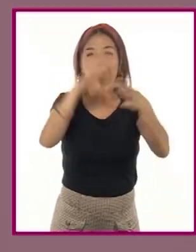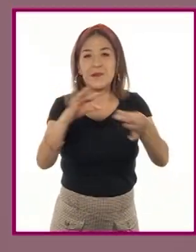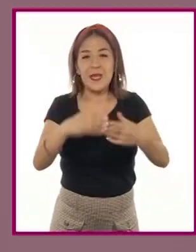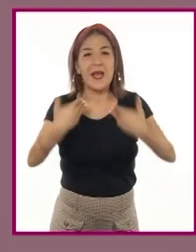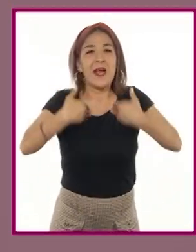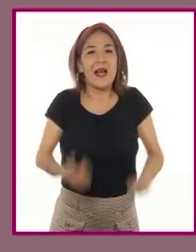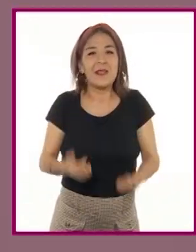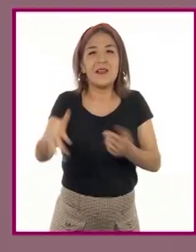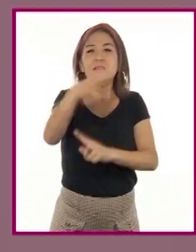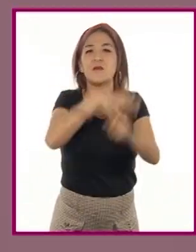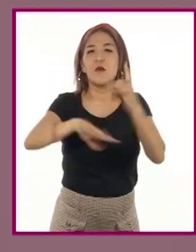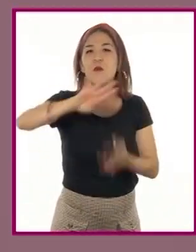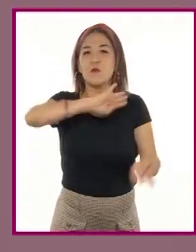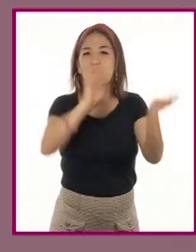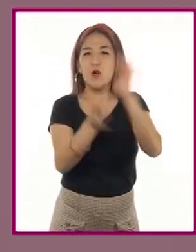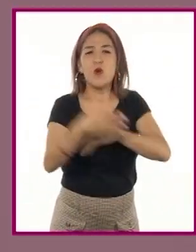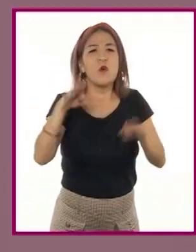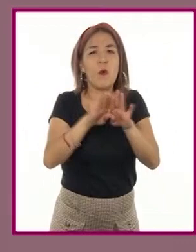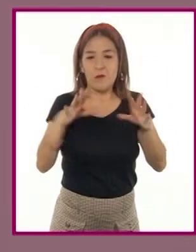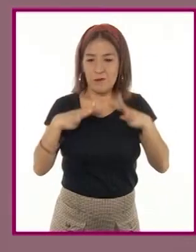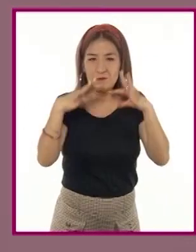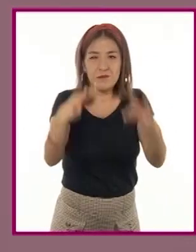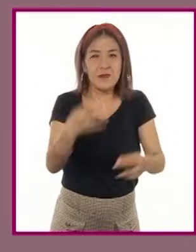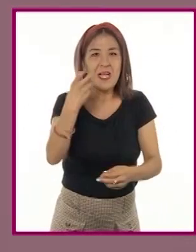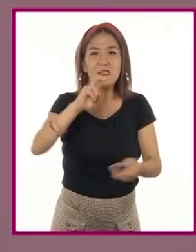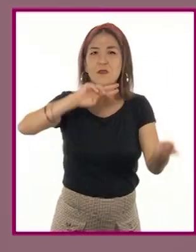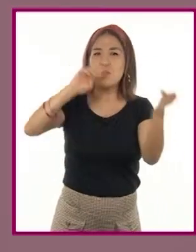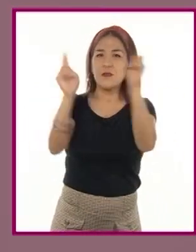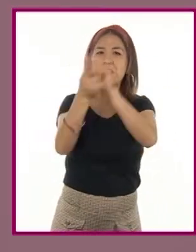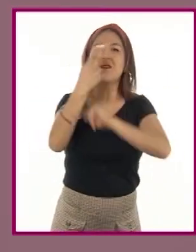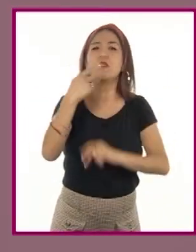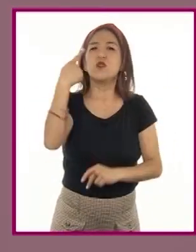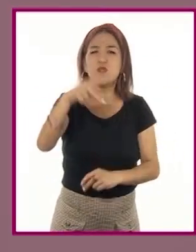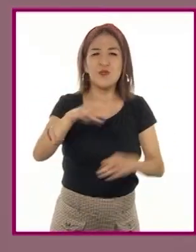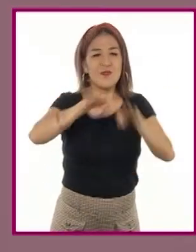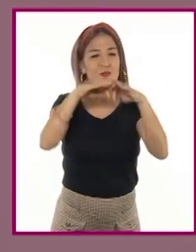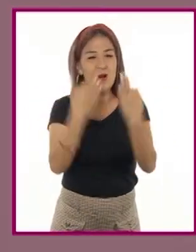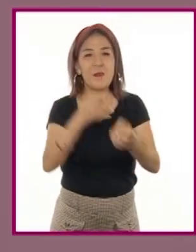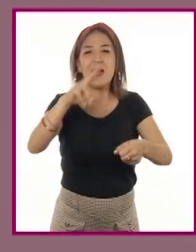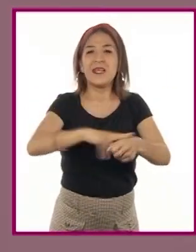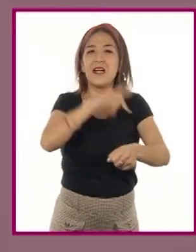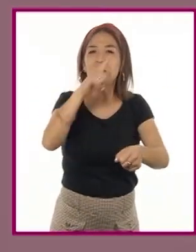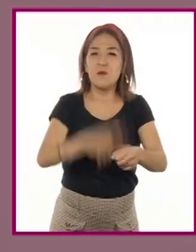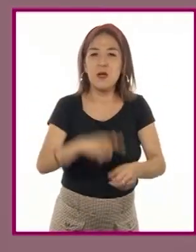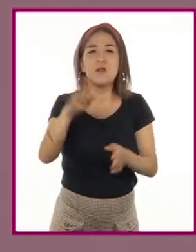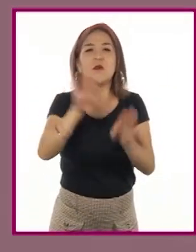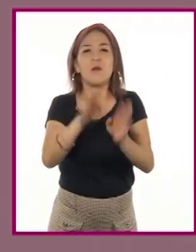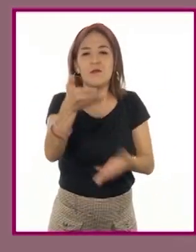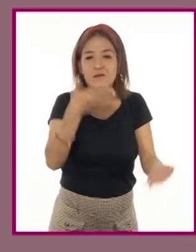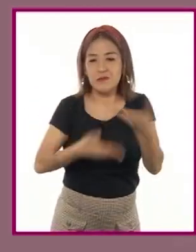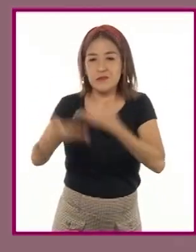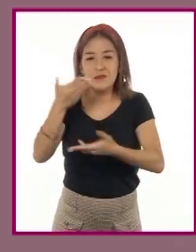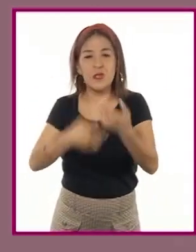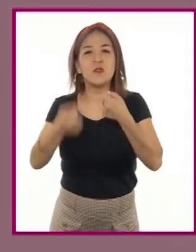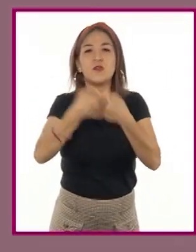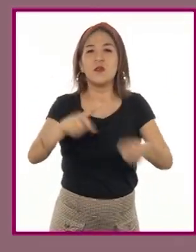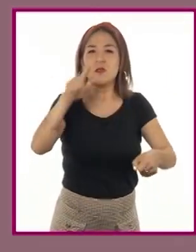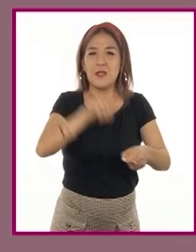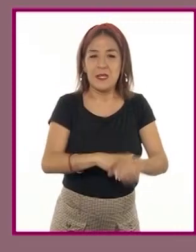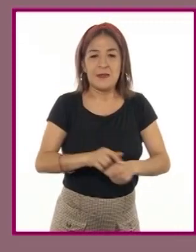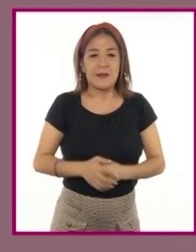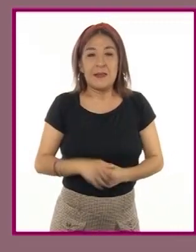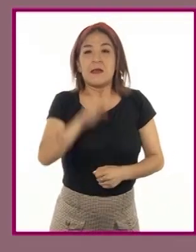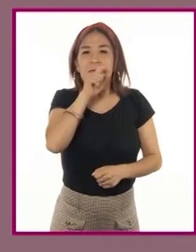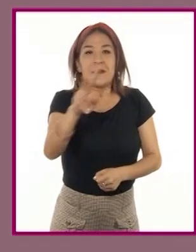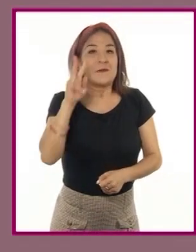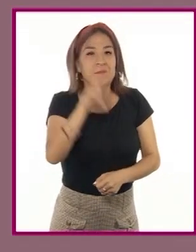el mundo, su concepción del universo, los fenómenos naturales y las relaciones sociales. Pudimos apreciar el legado